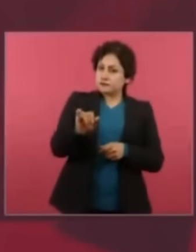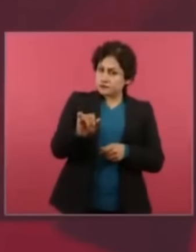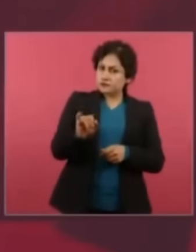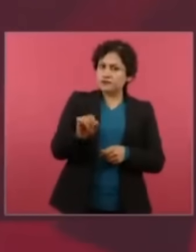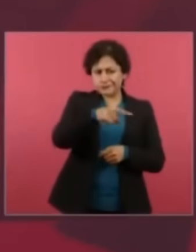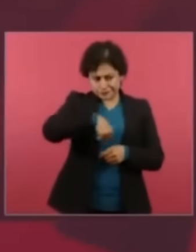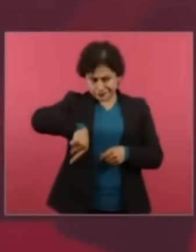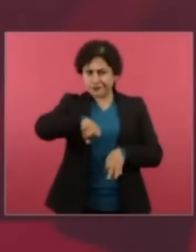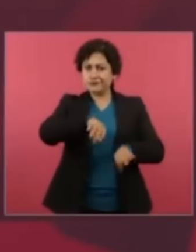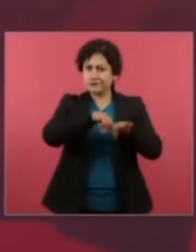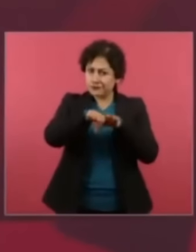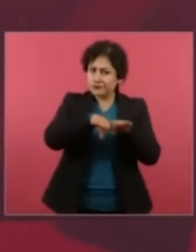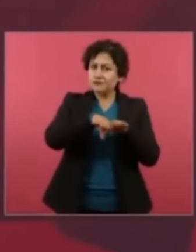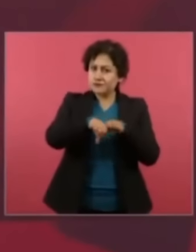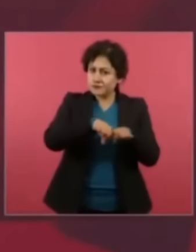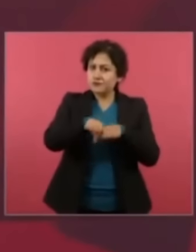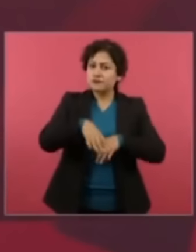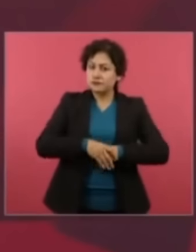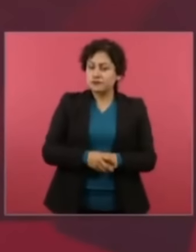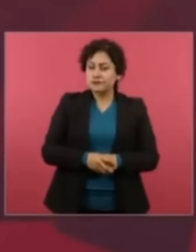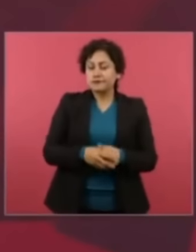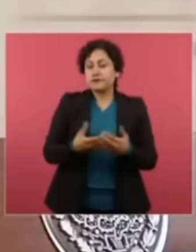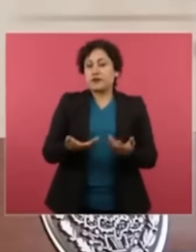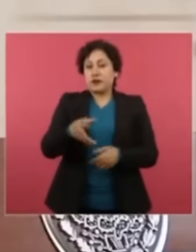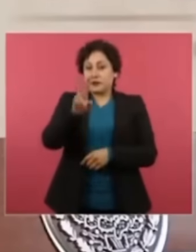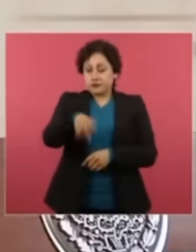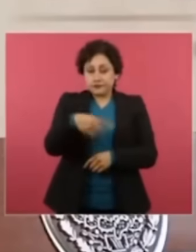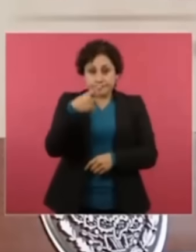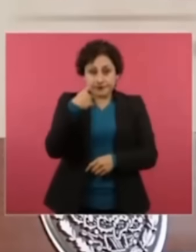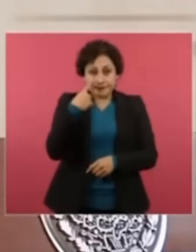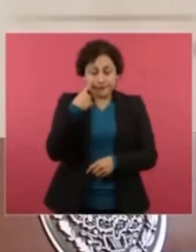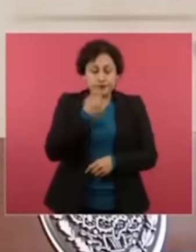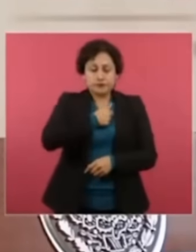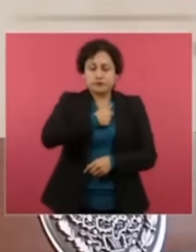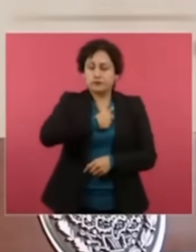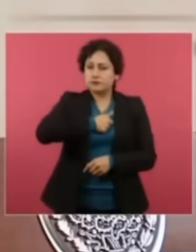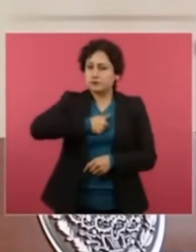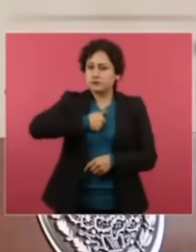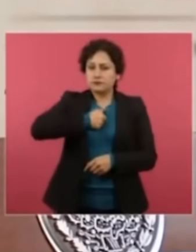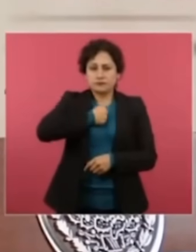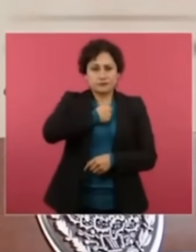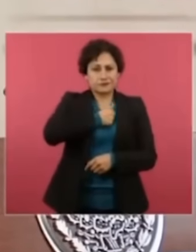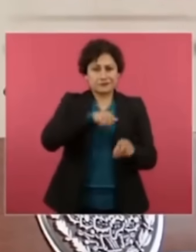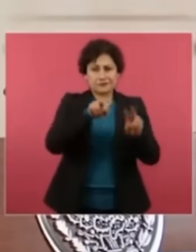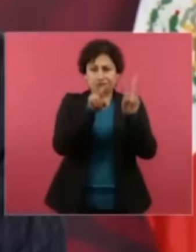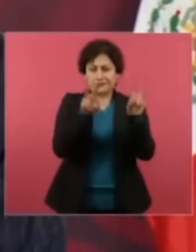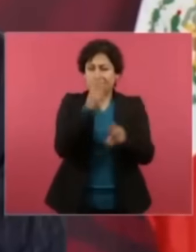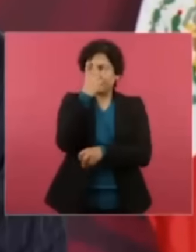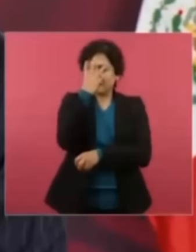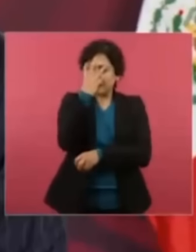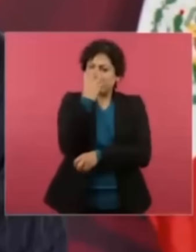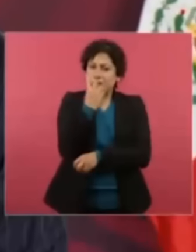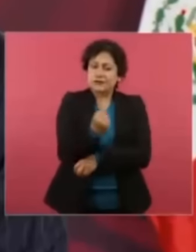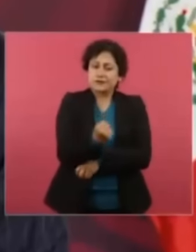campanita y lo más importante comparte este video porque esto ayuda mucho para que miles y miles de mexicanos